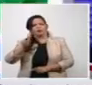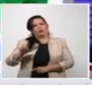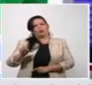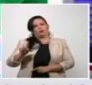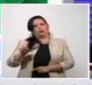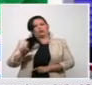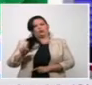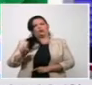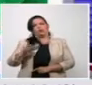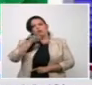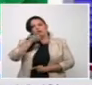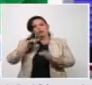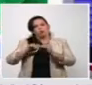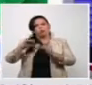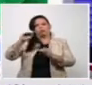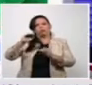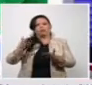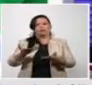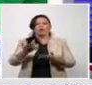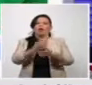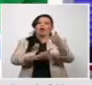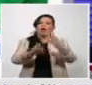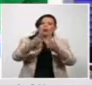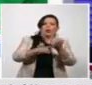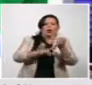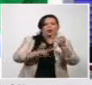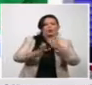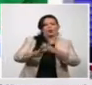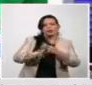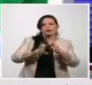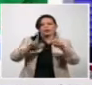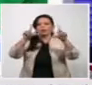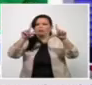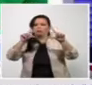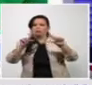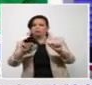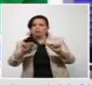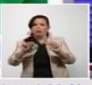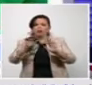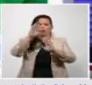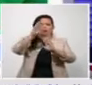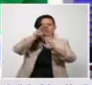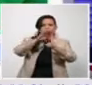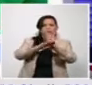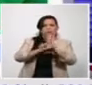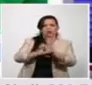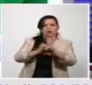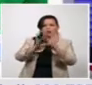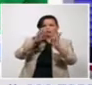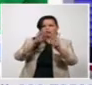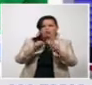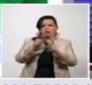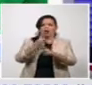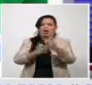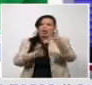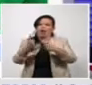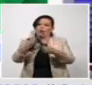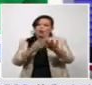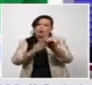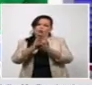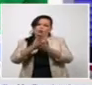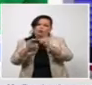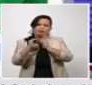unas provincias disminuyen, otras todavía no se ve, pero indiscutiblemente una